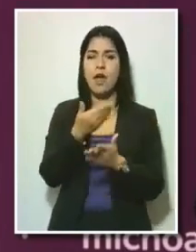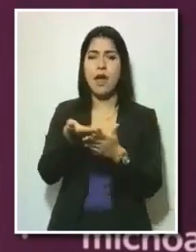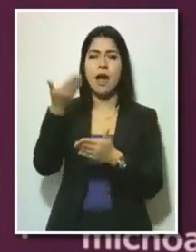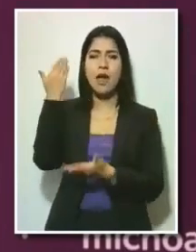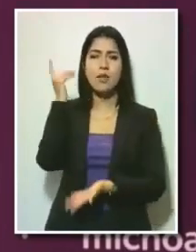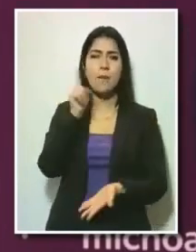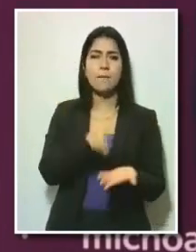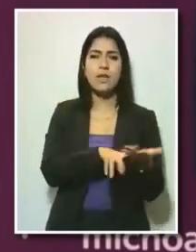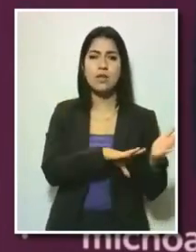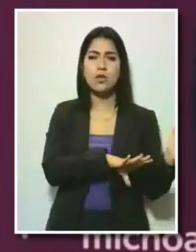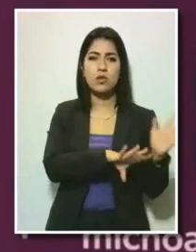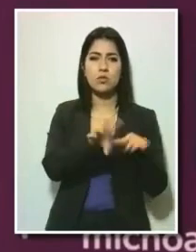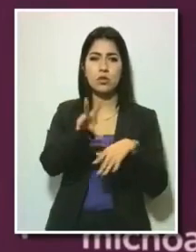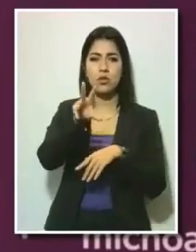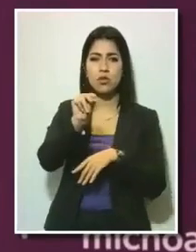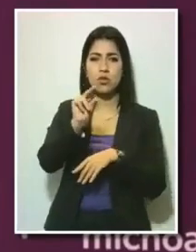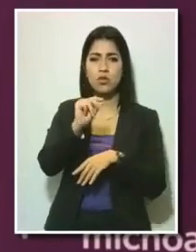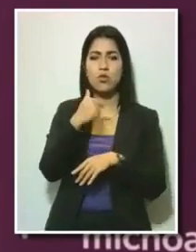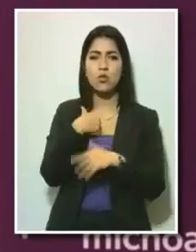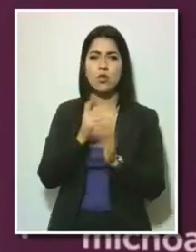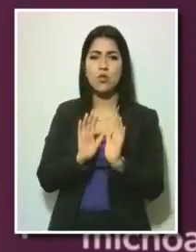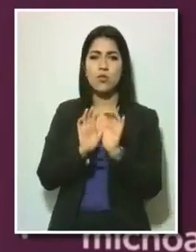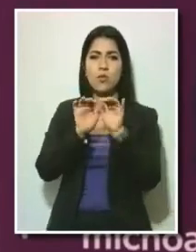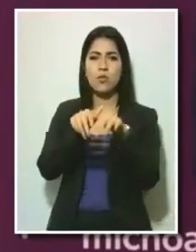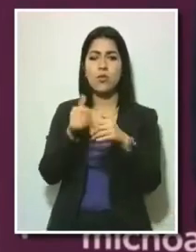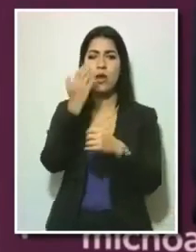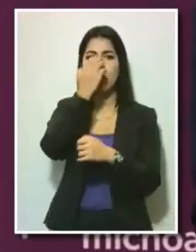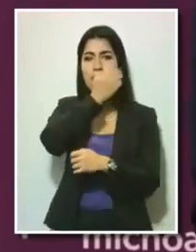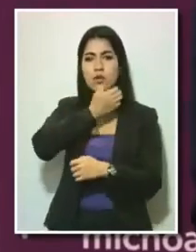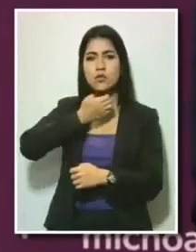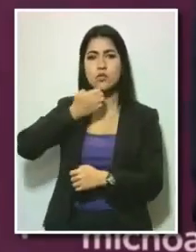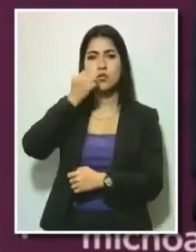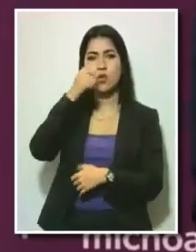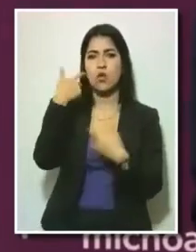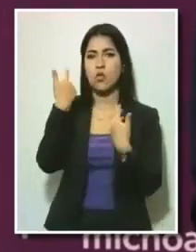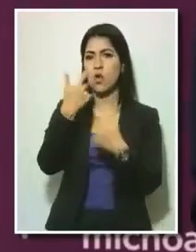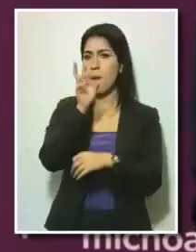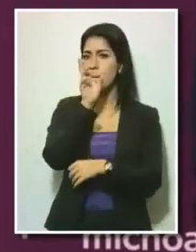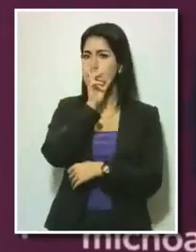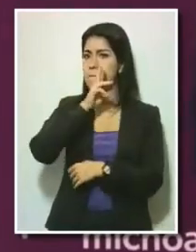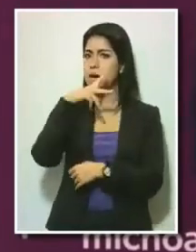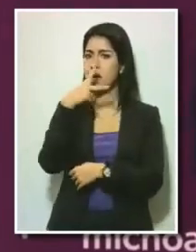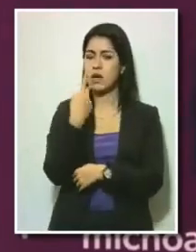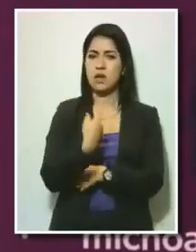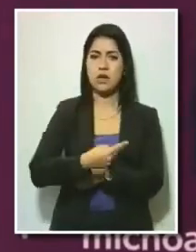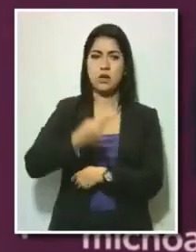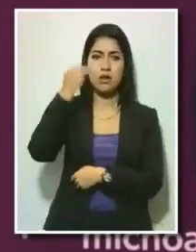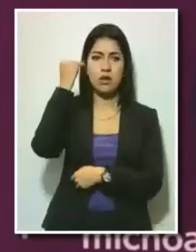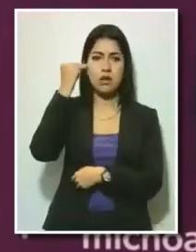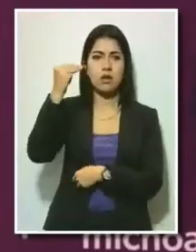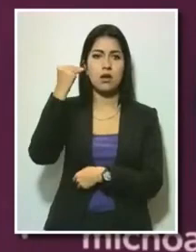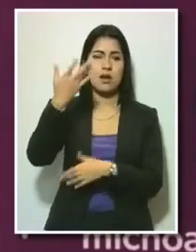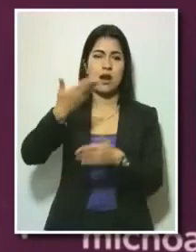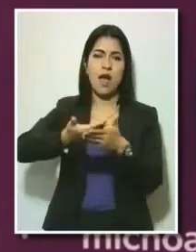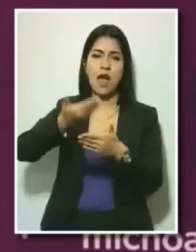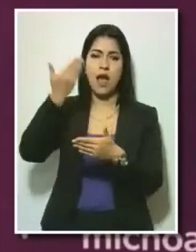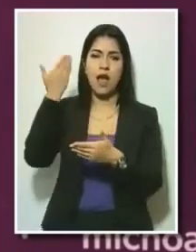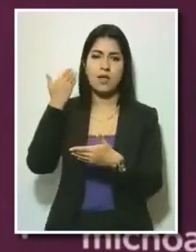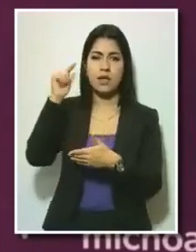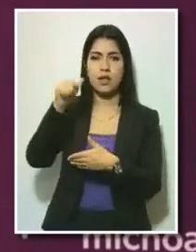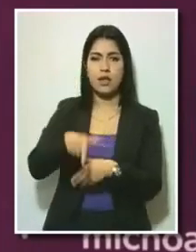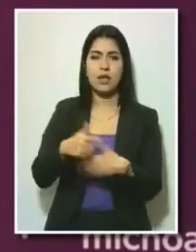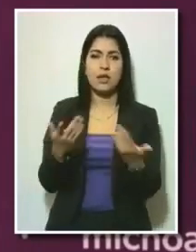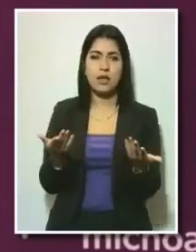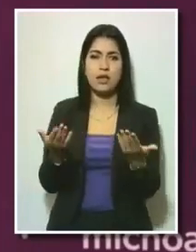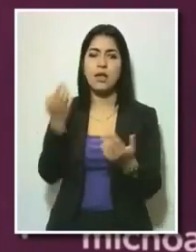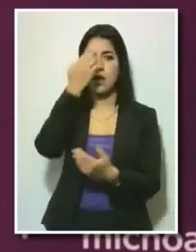80s, estuve en una escuela activa, en una de las mejores escuelas de Morelia, en ese entonces efectivamente